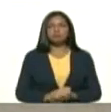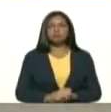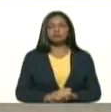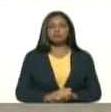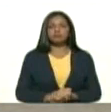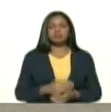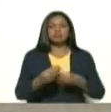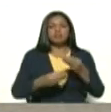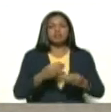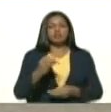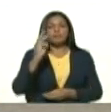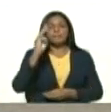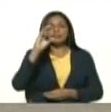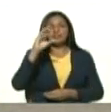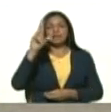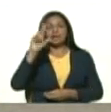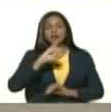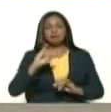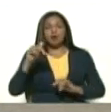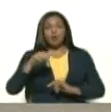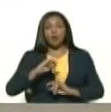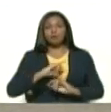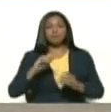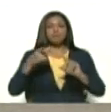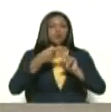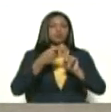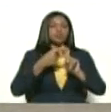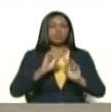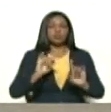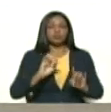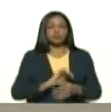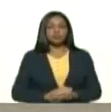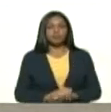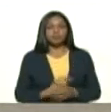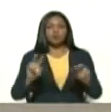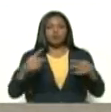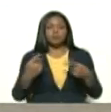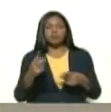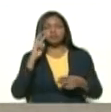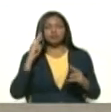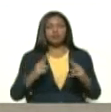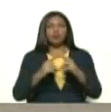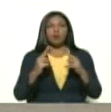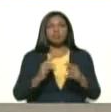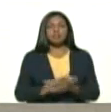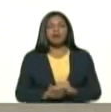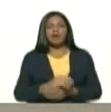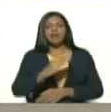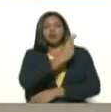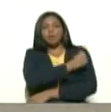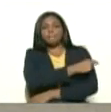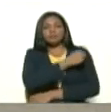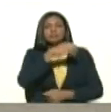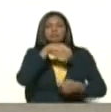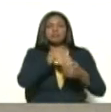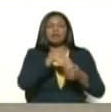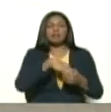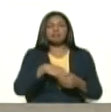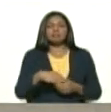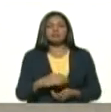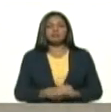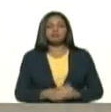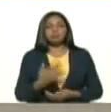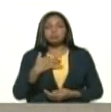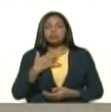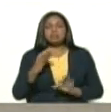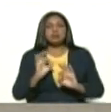el PCR y dio positivo el día de hoy. Actualmente se encuentra en el Hospital Cipriano Castro de Maracay,